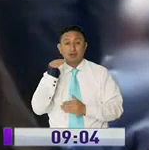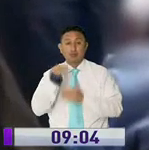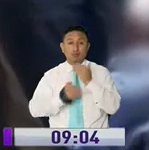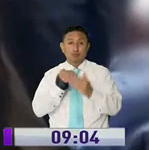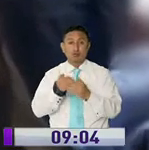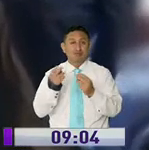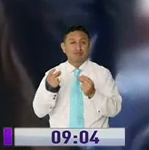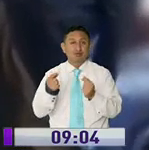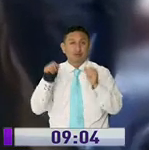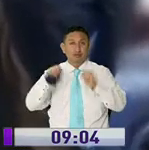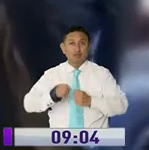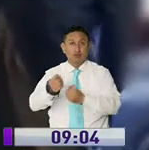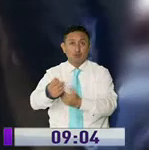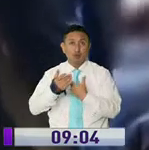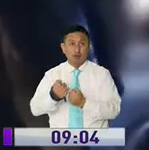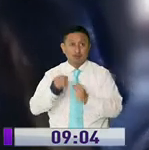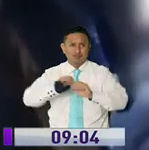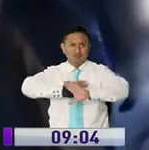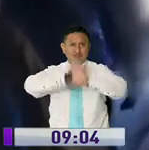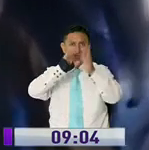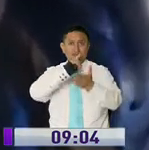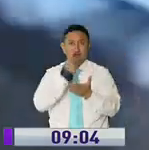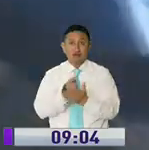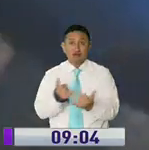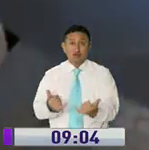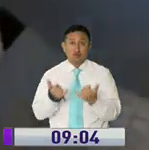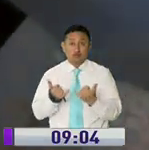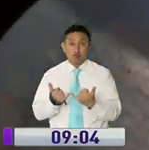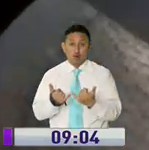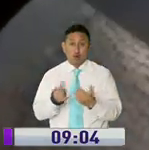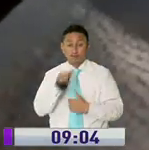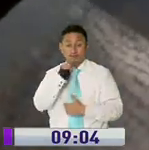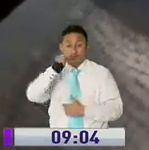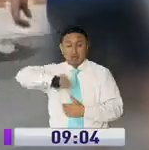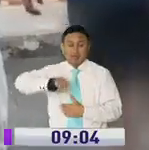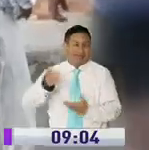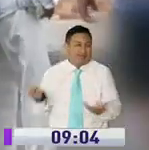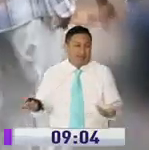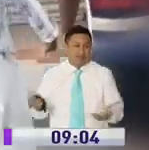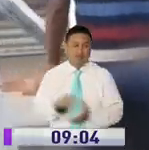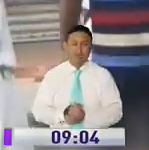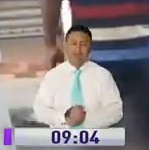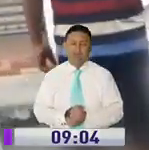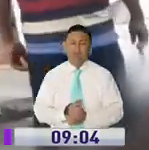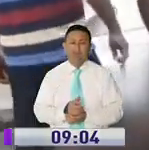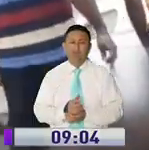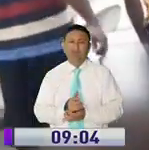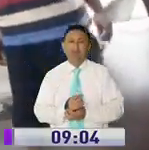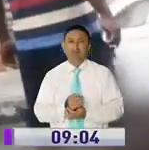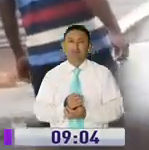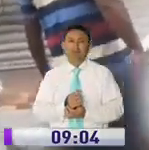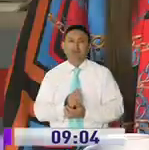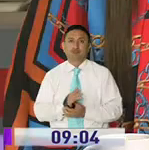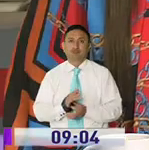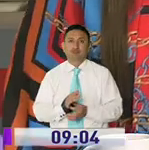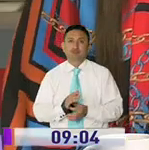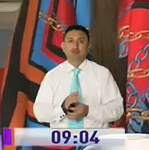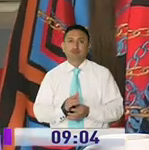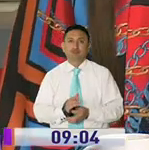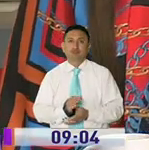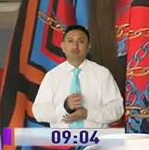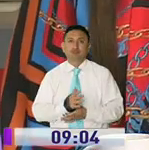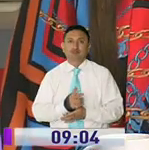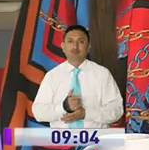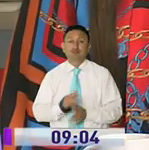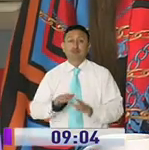protocolos y a información que clarifique una realidad que aseguran todavía es incierta. informó Javier Rosero.